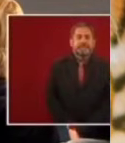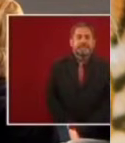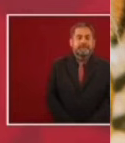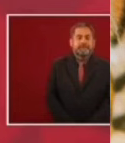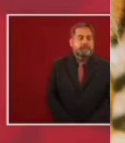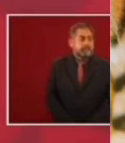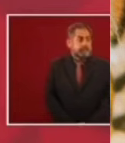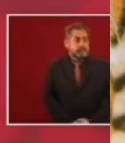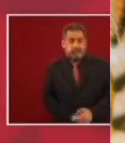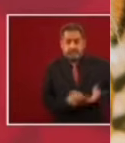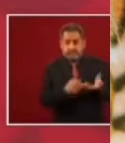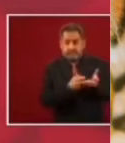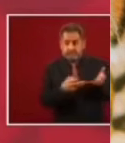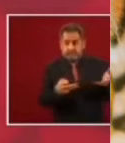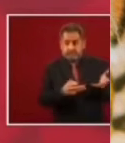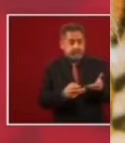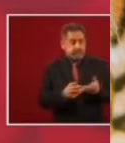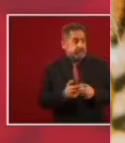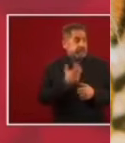sin